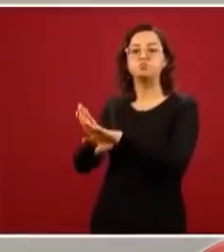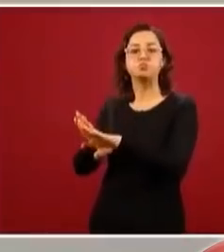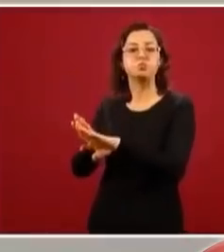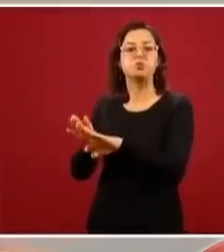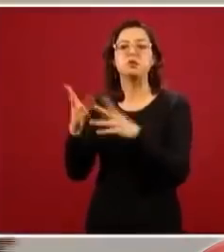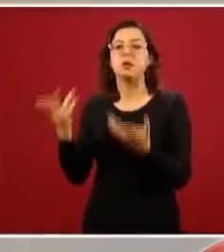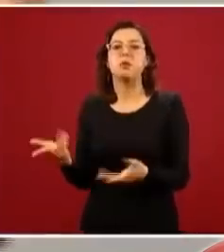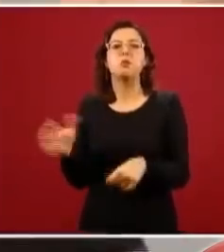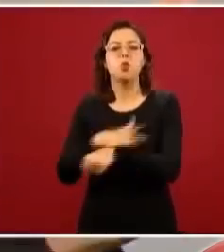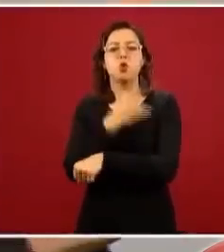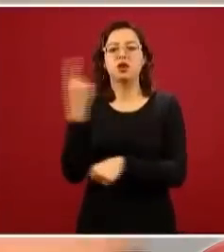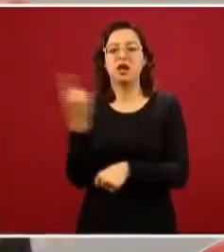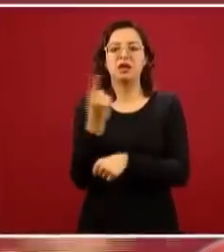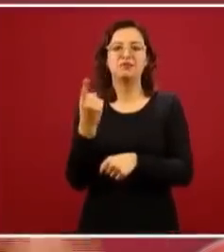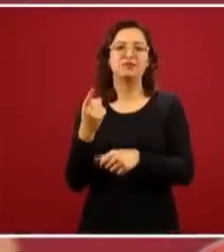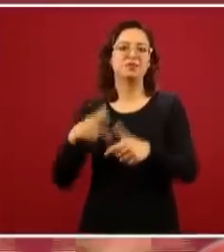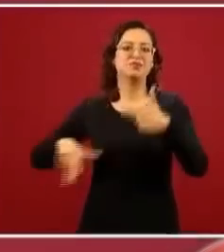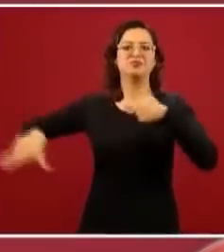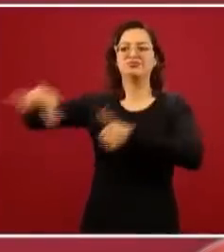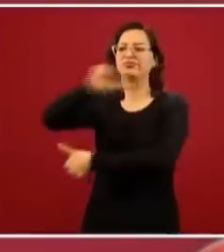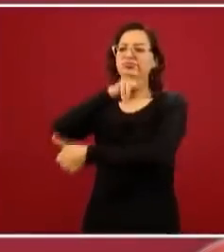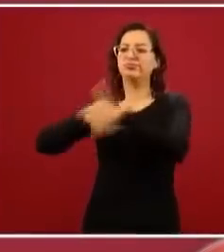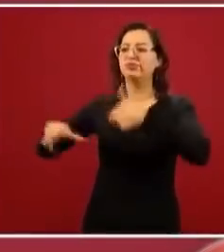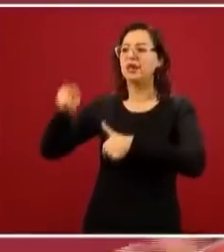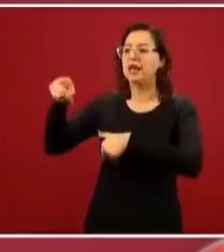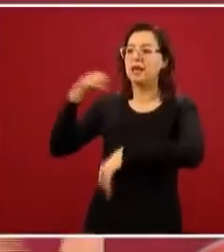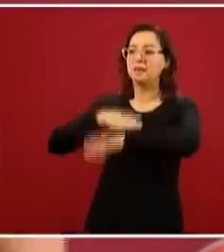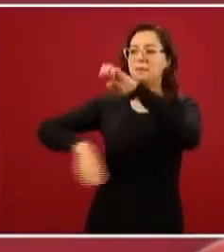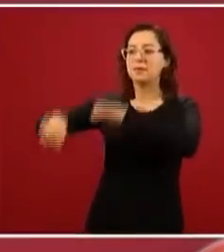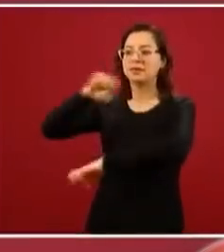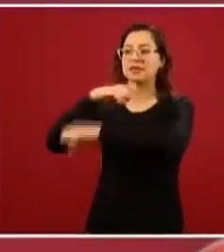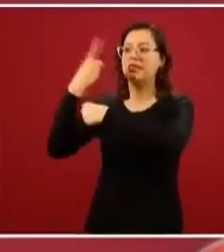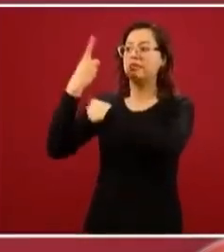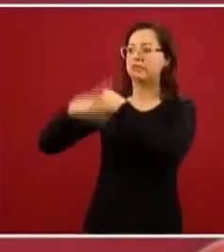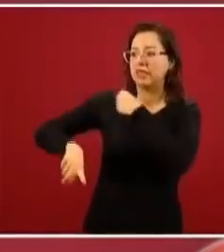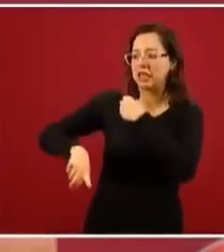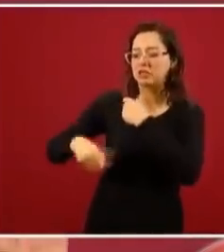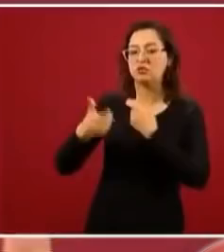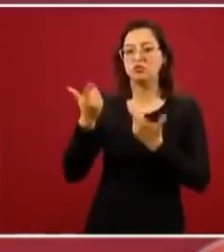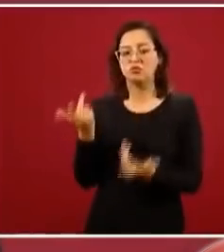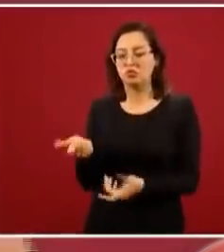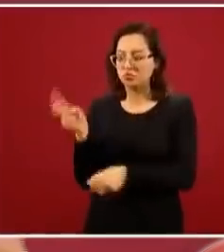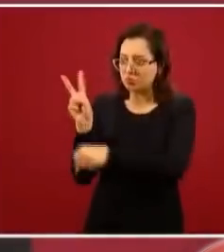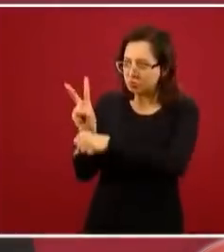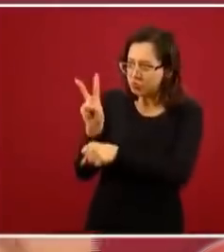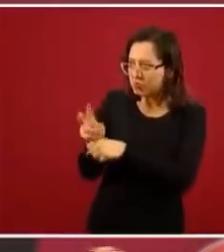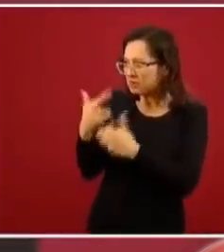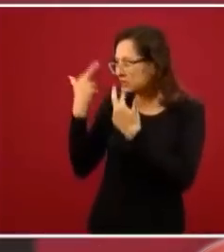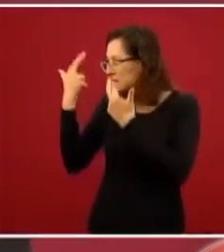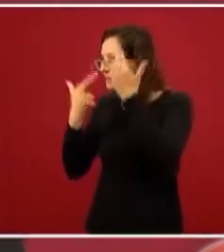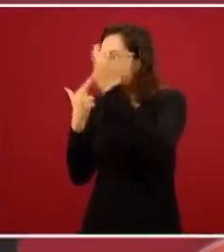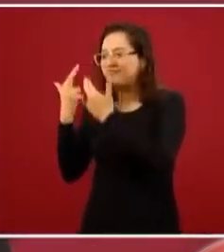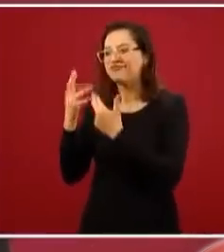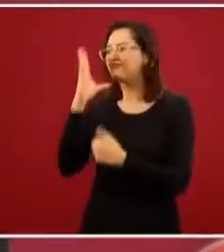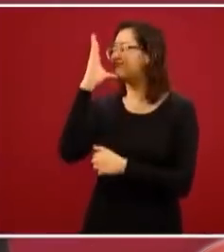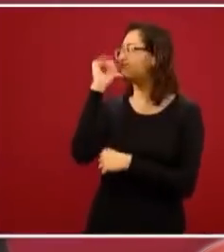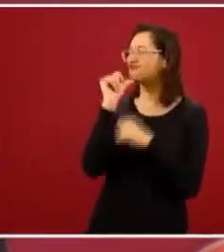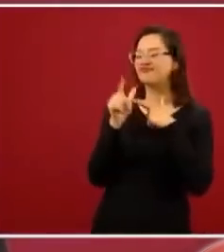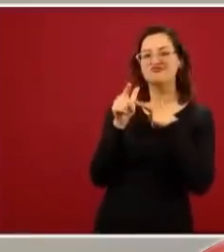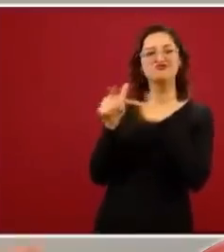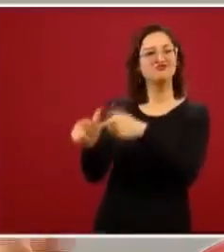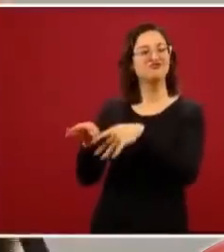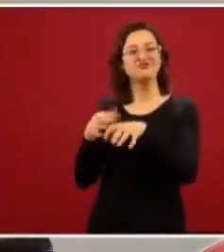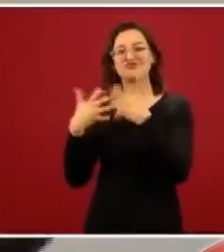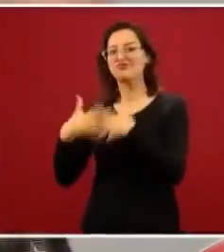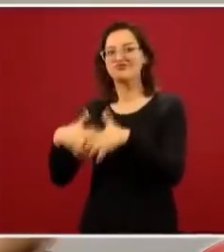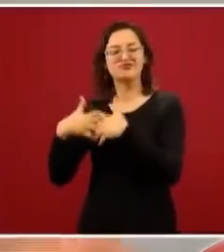hubo un tifón, y entonces hubo daños a la planta. La autoridad sanitaria de China documentó que la planta no tenía las condiciones